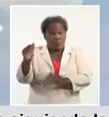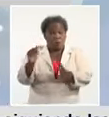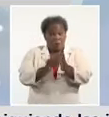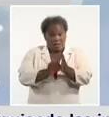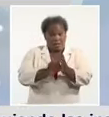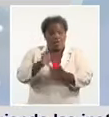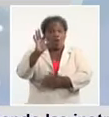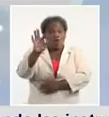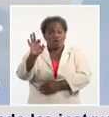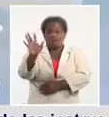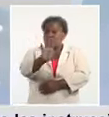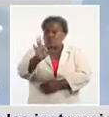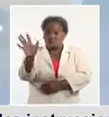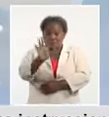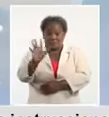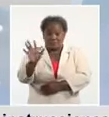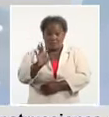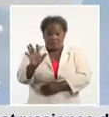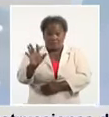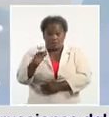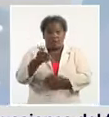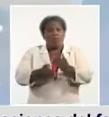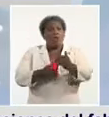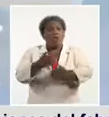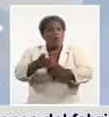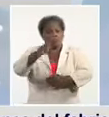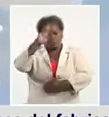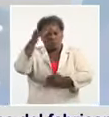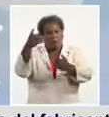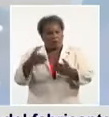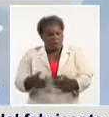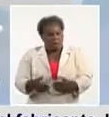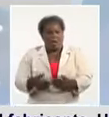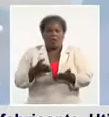31.855, con una evolución clínica estable.